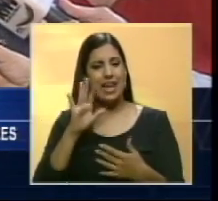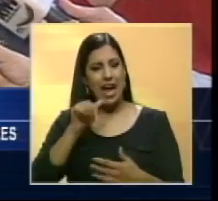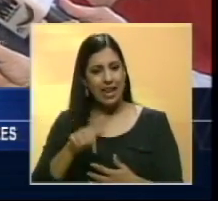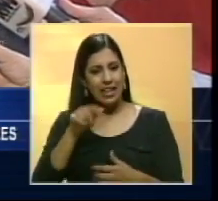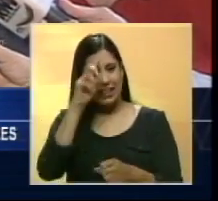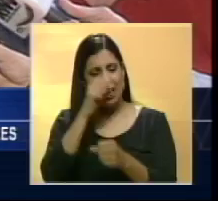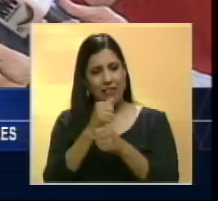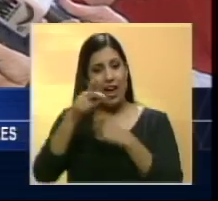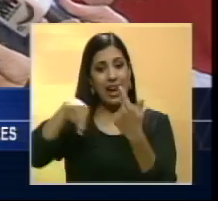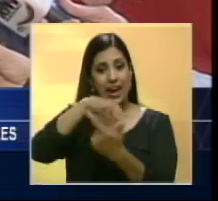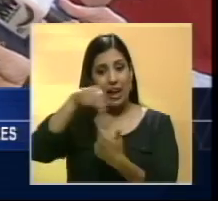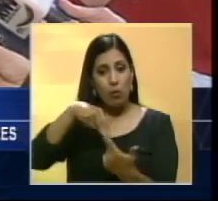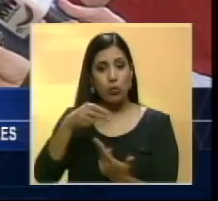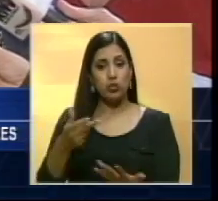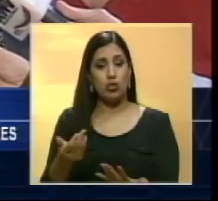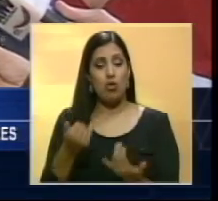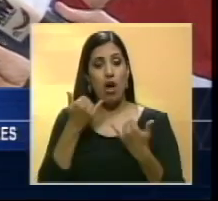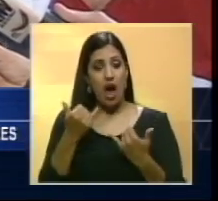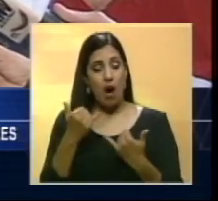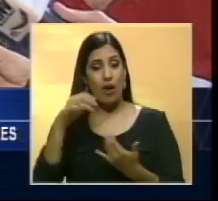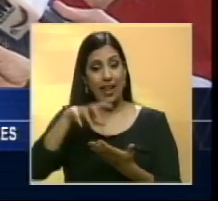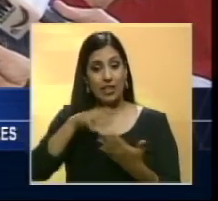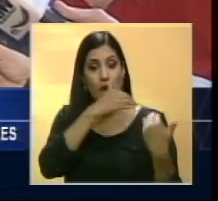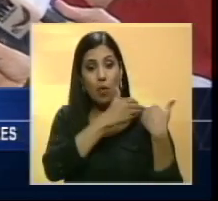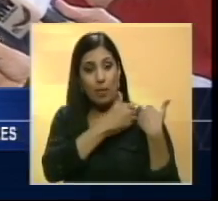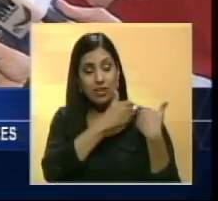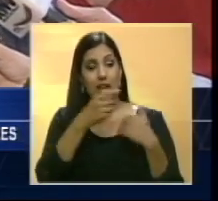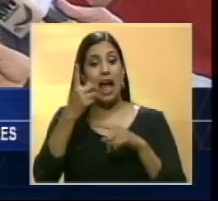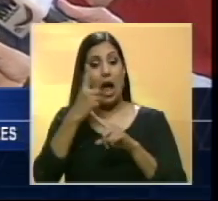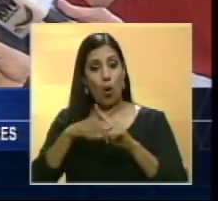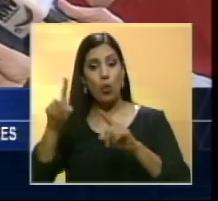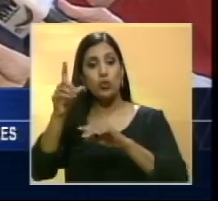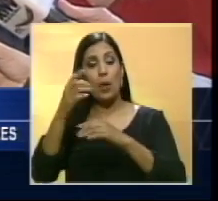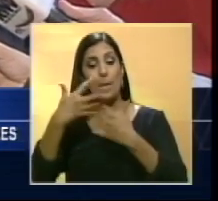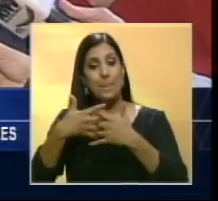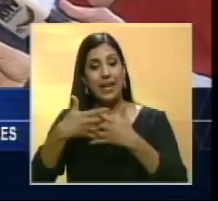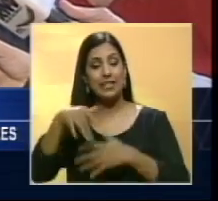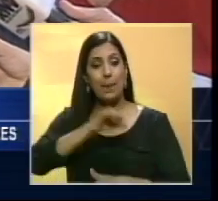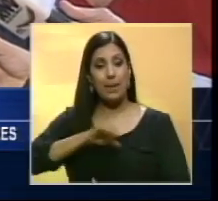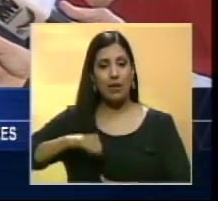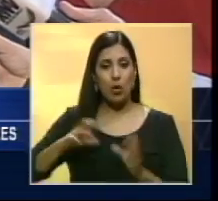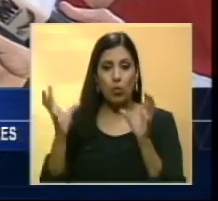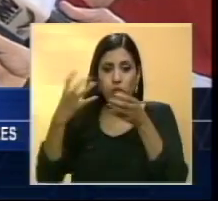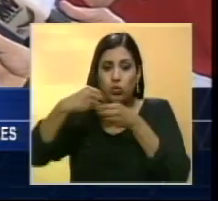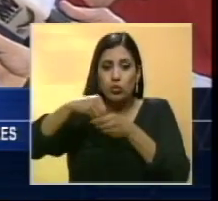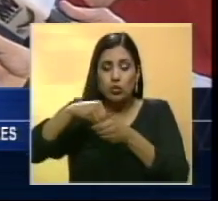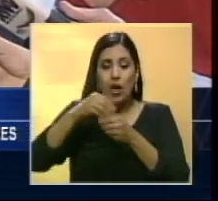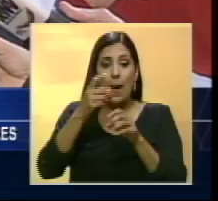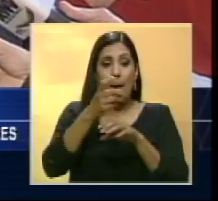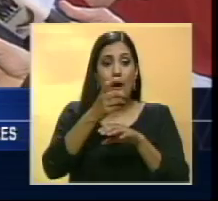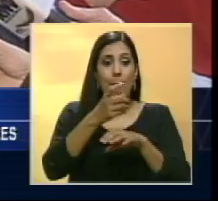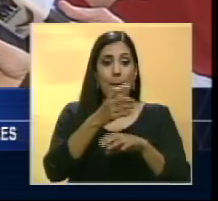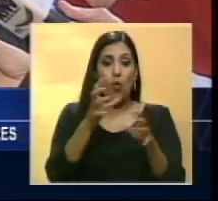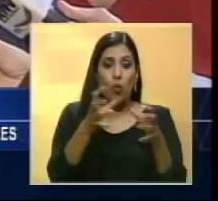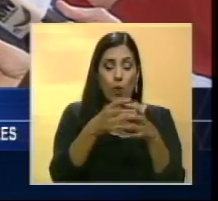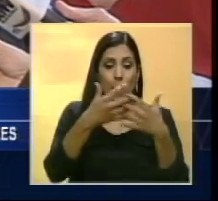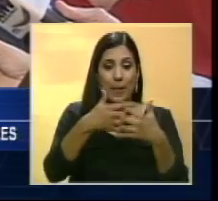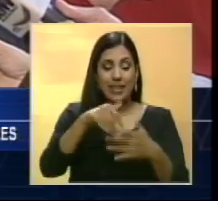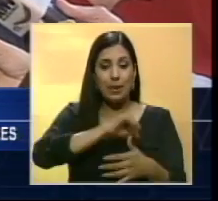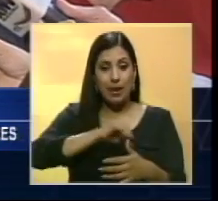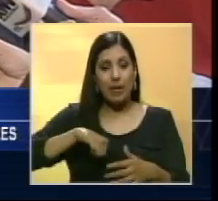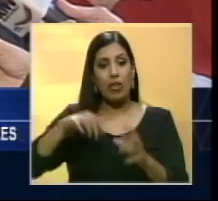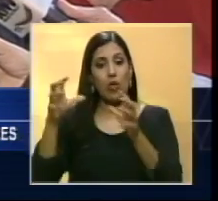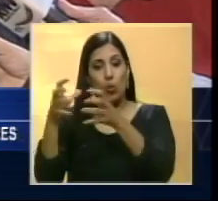la revolución, el Estado revolucionario, y también en el sector privado, como en una coexistencia entre el sector privado revolucionario, el sector